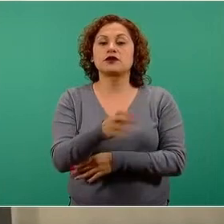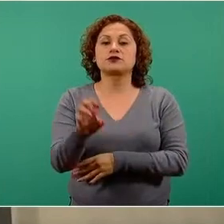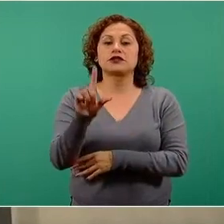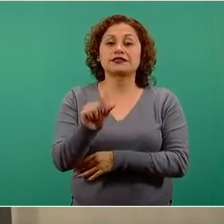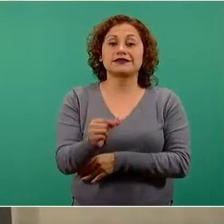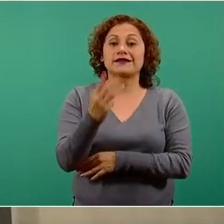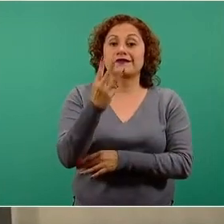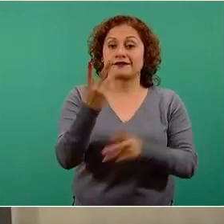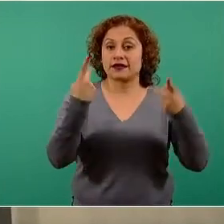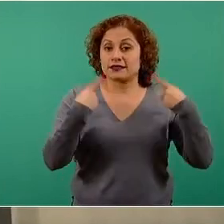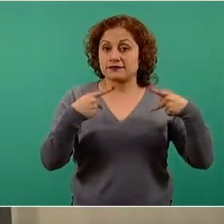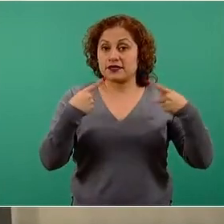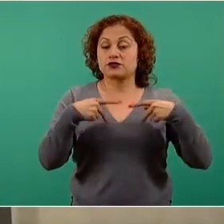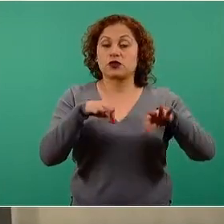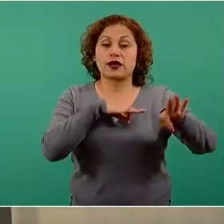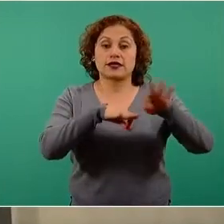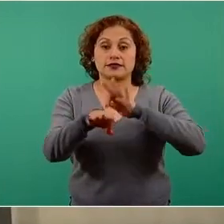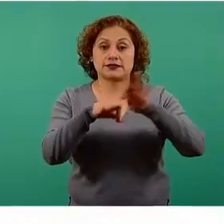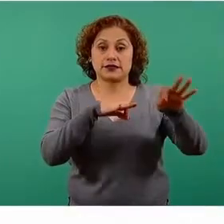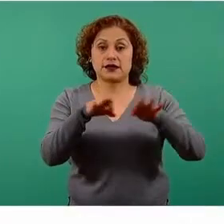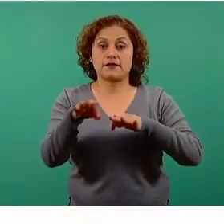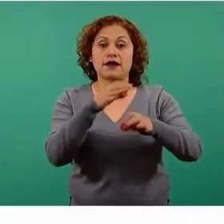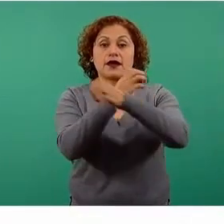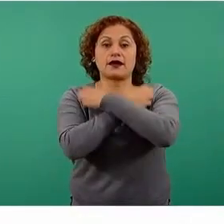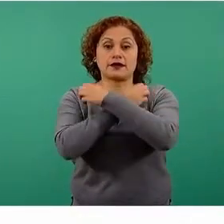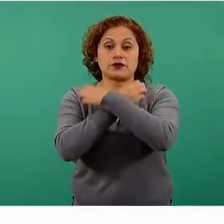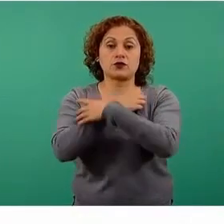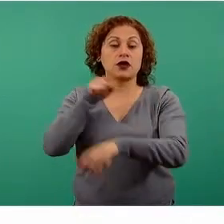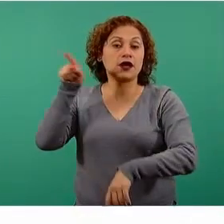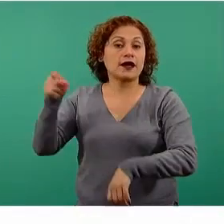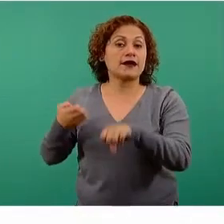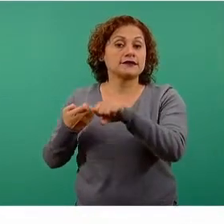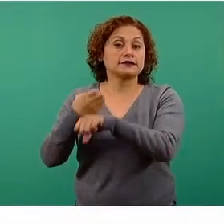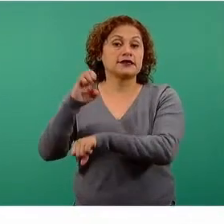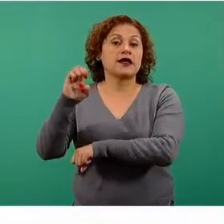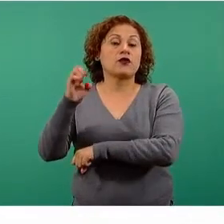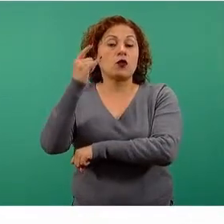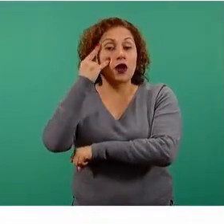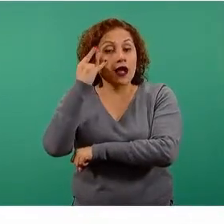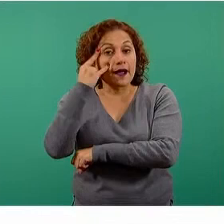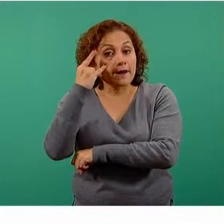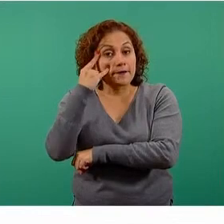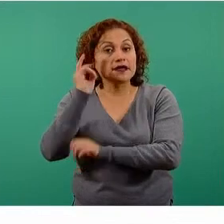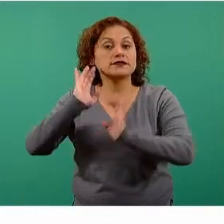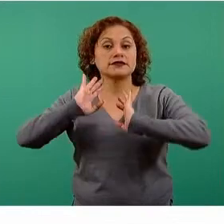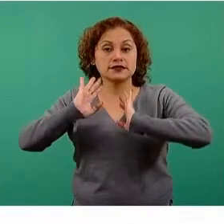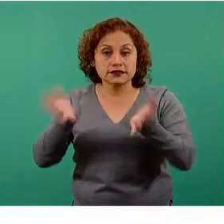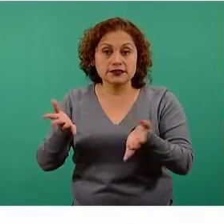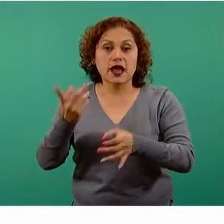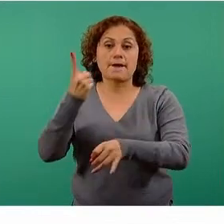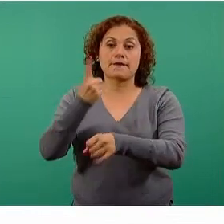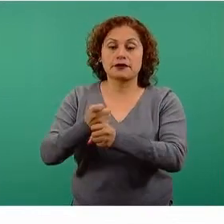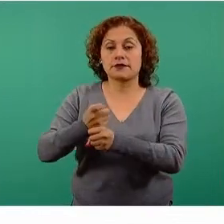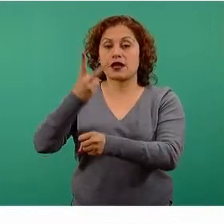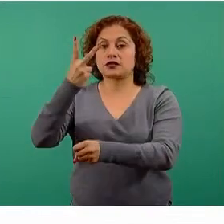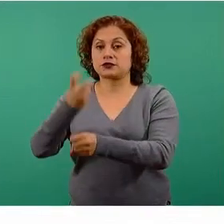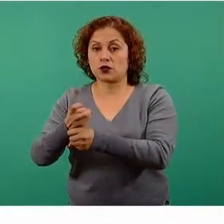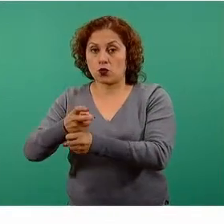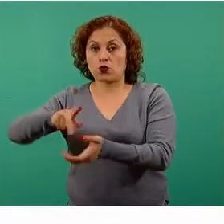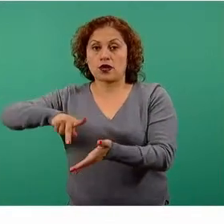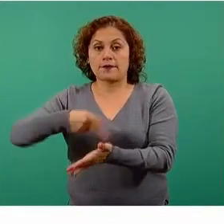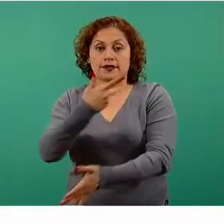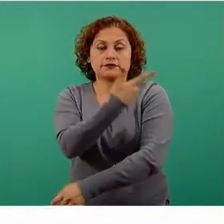personas trabajadoras del sector educativo en el estado de Campeche fueron ya vacunadas con 2 dosis.